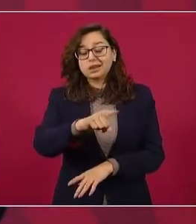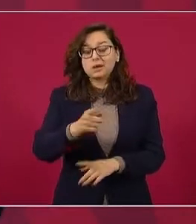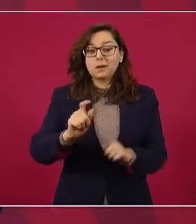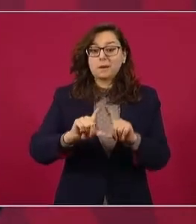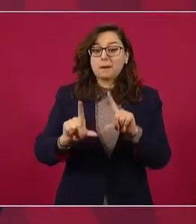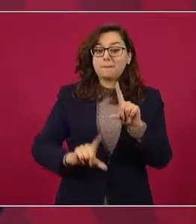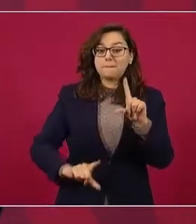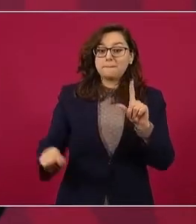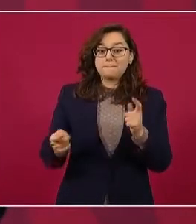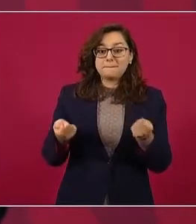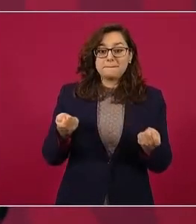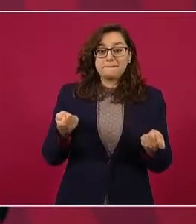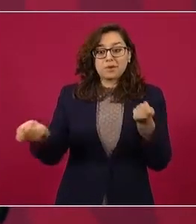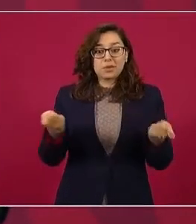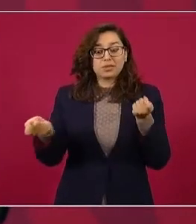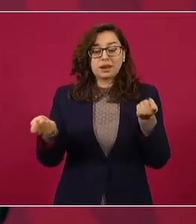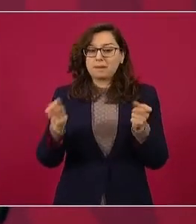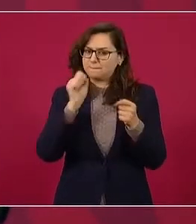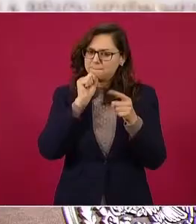de las empresas españolas.